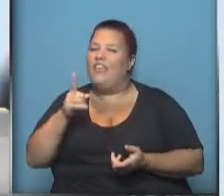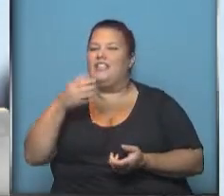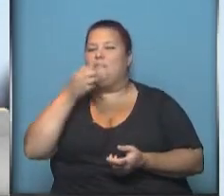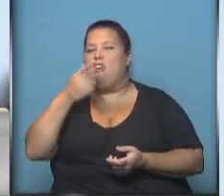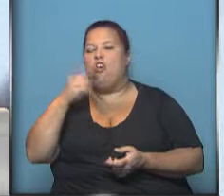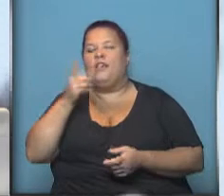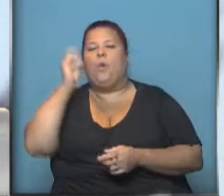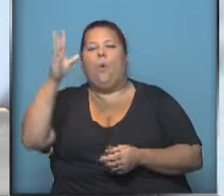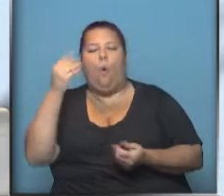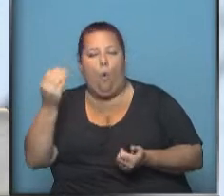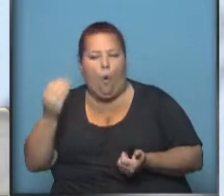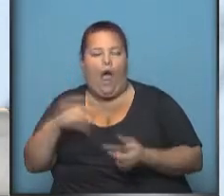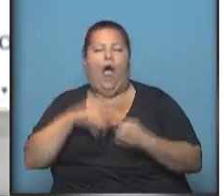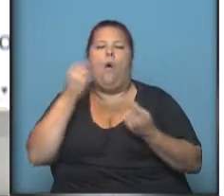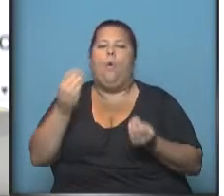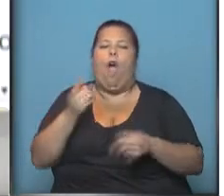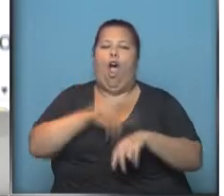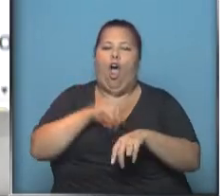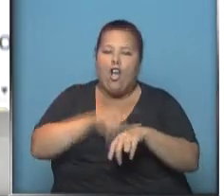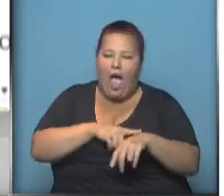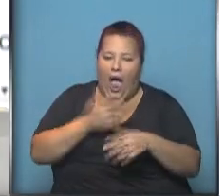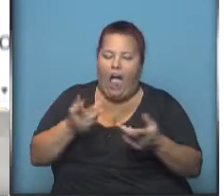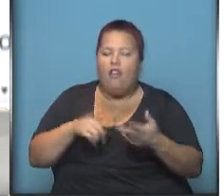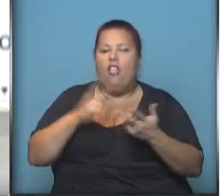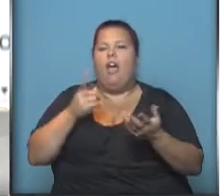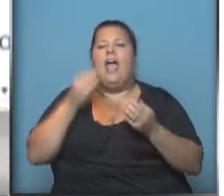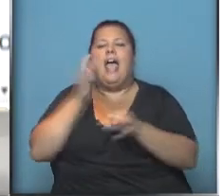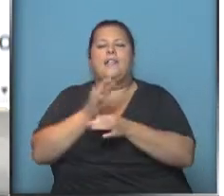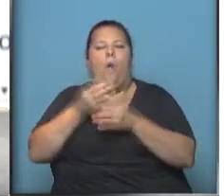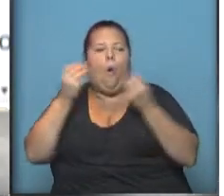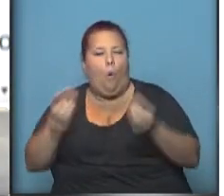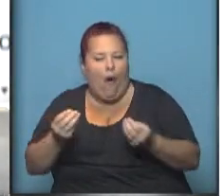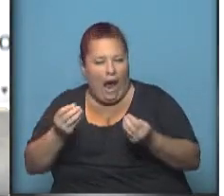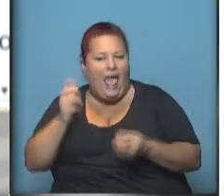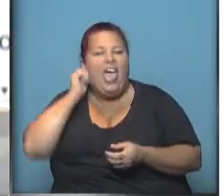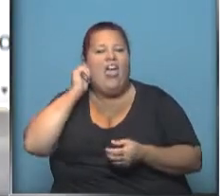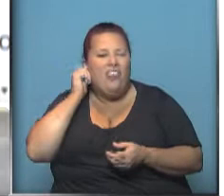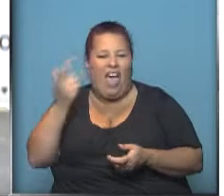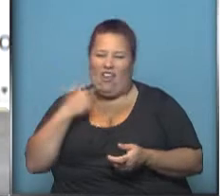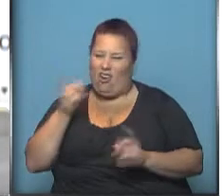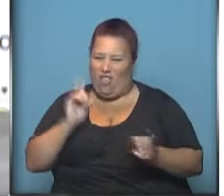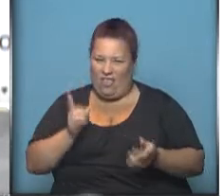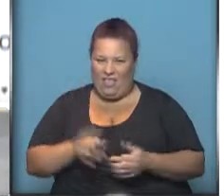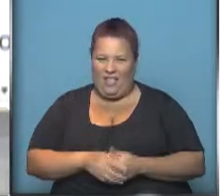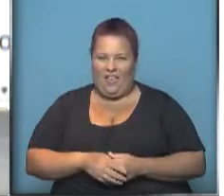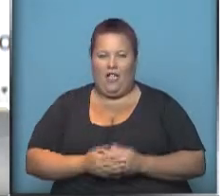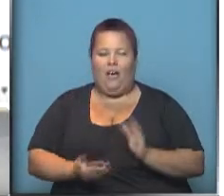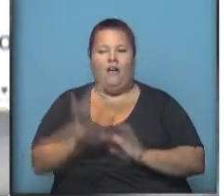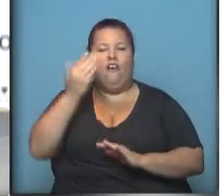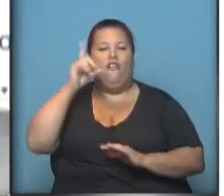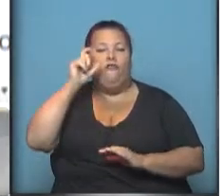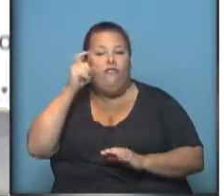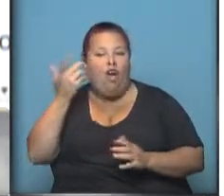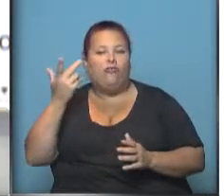a qué club van los horarios a qué escuela van la edad que tienen subir fotos